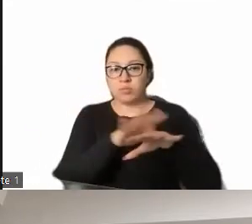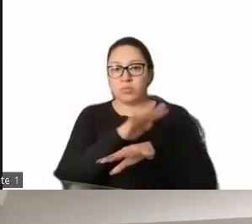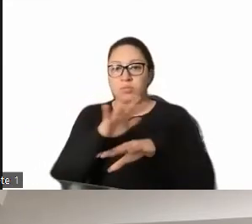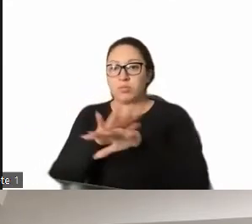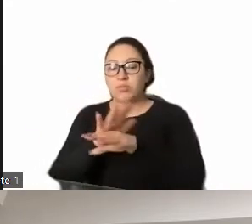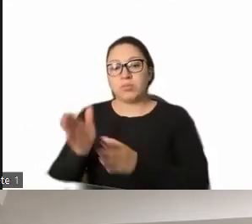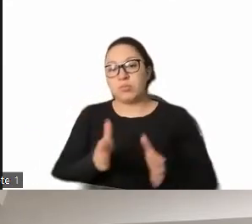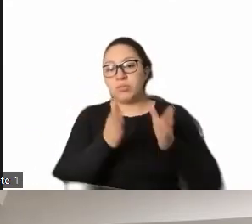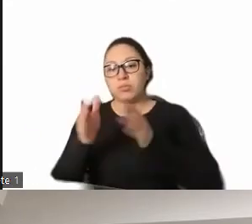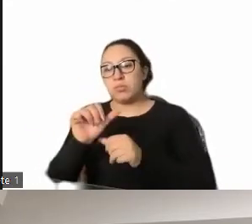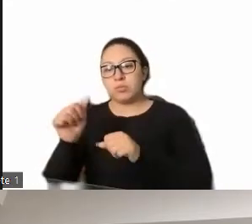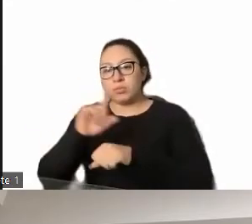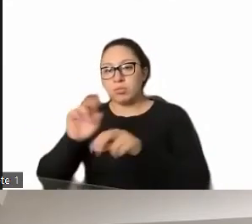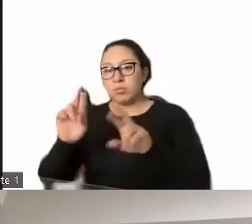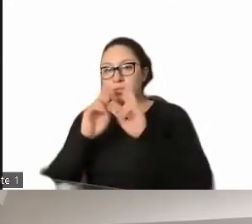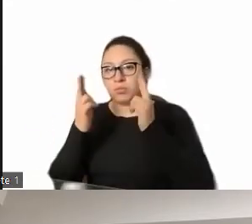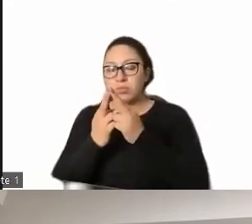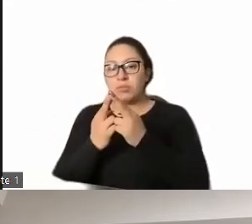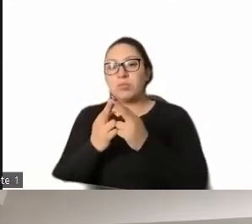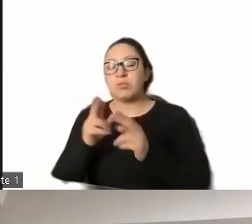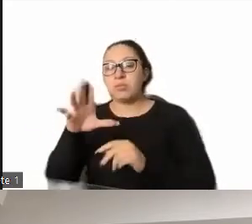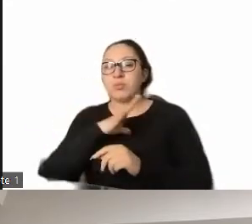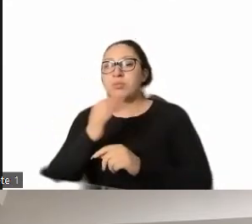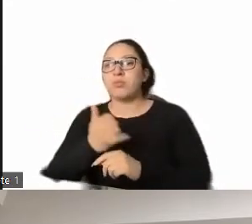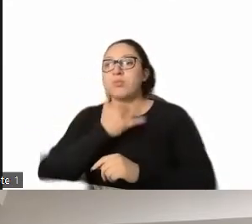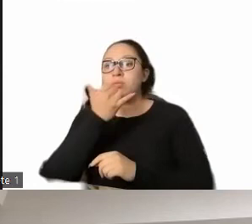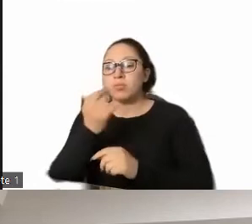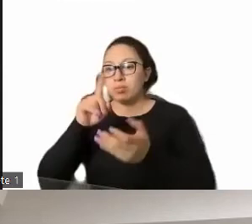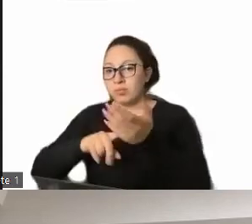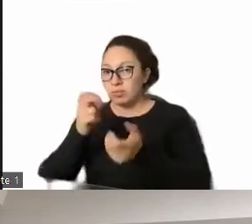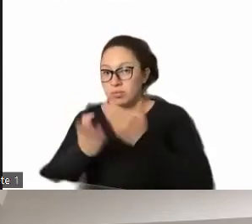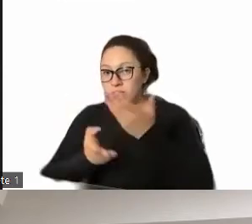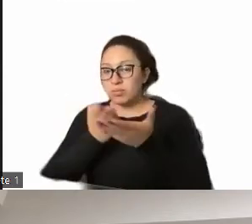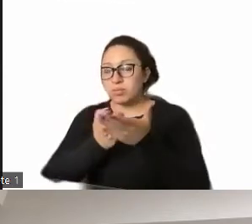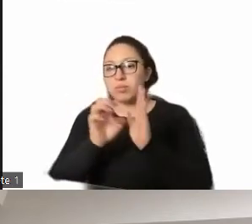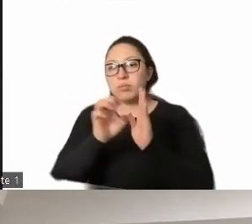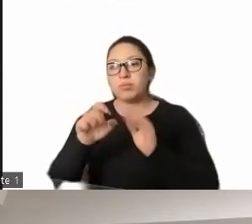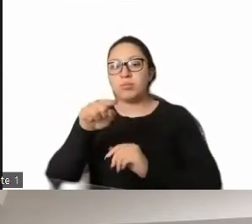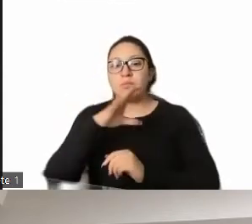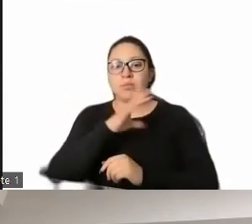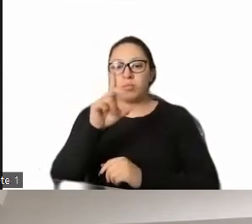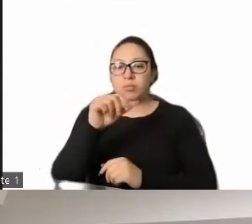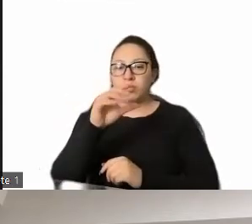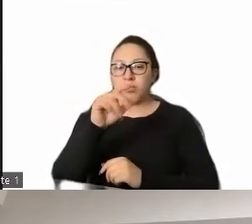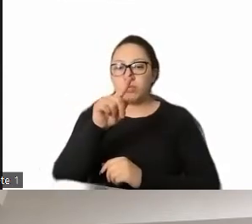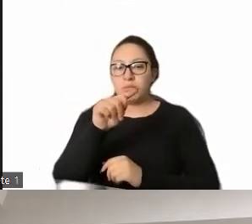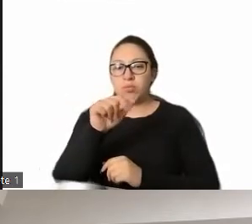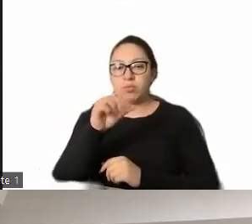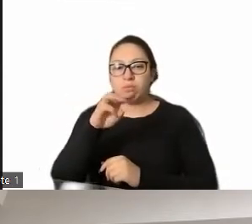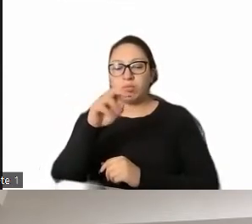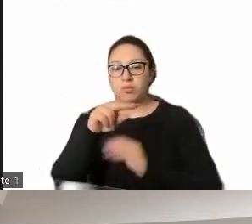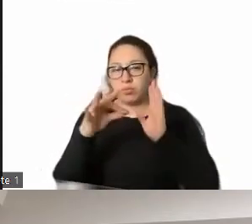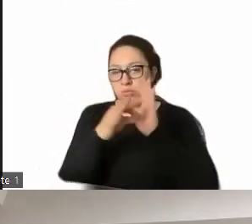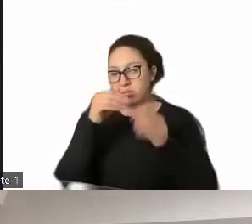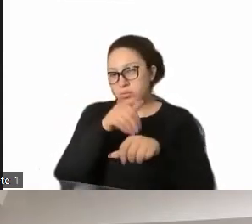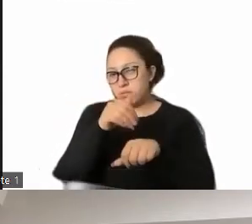otra sesión. Errores de forma como que el dictamen, por ejemplo, en el número